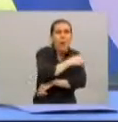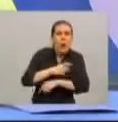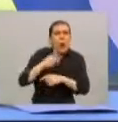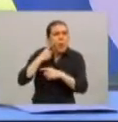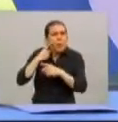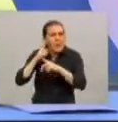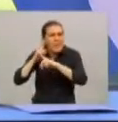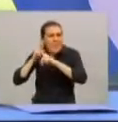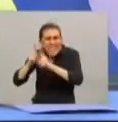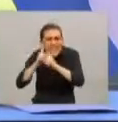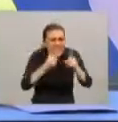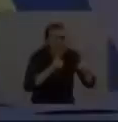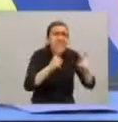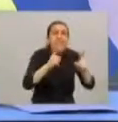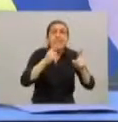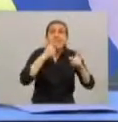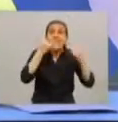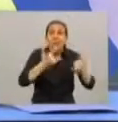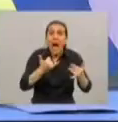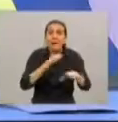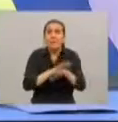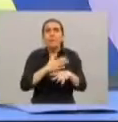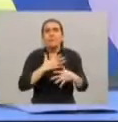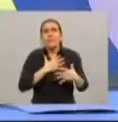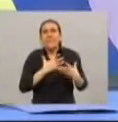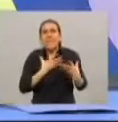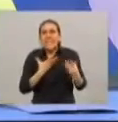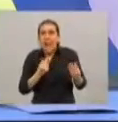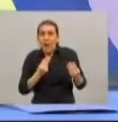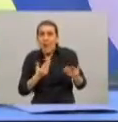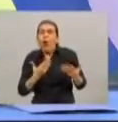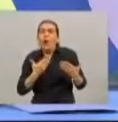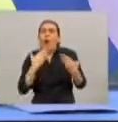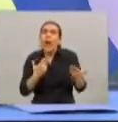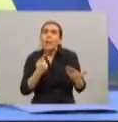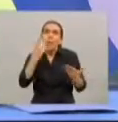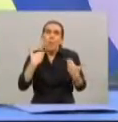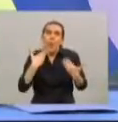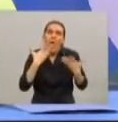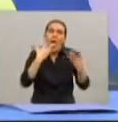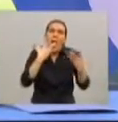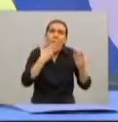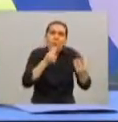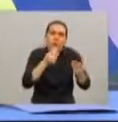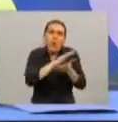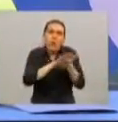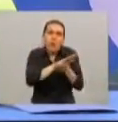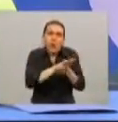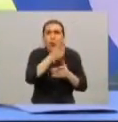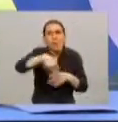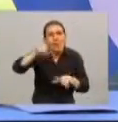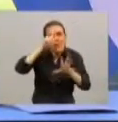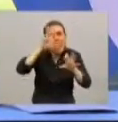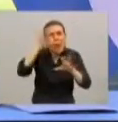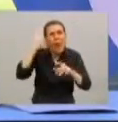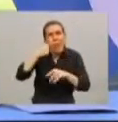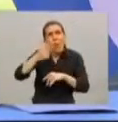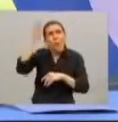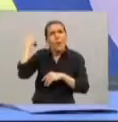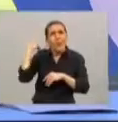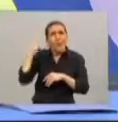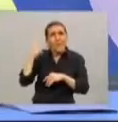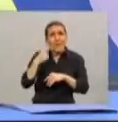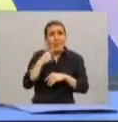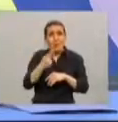tenemos que apoyar y ver, y si vuelve para atrás, no acusar con el dedo acusatorio, vieron que yo les dije, no. Nadie puesto en